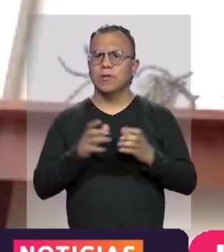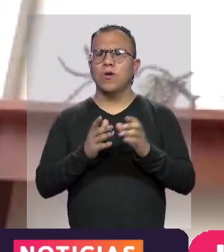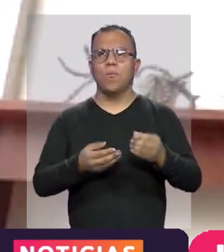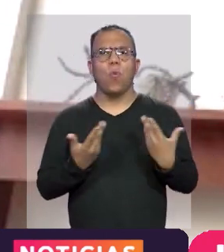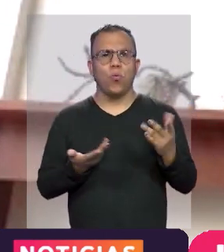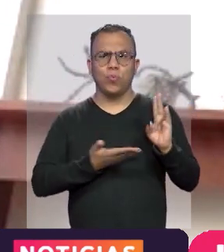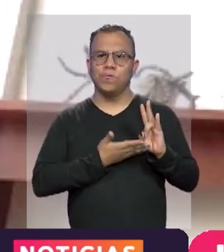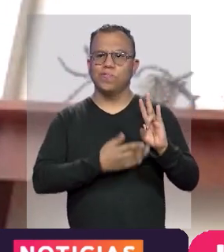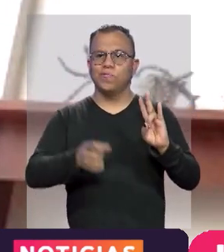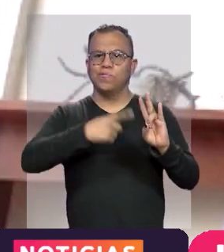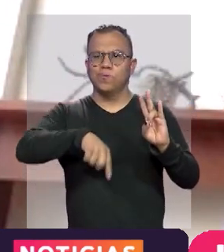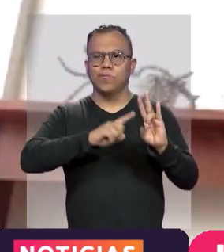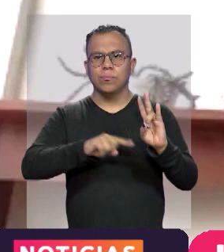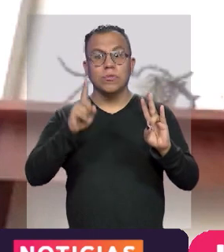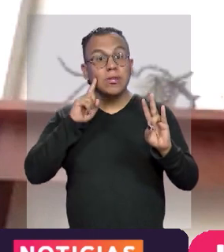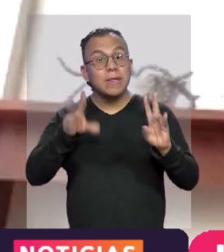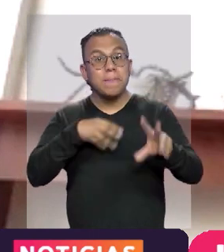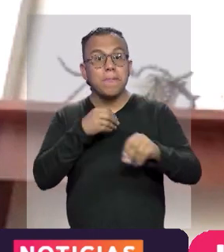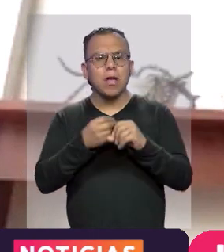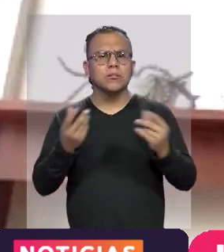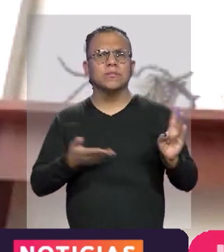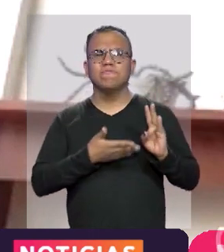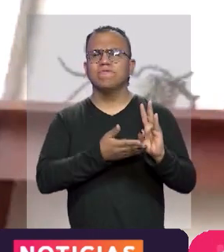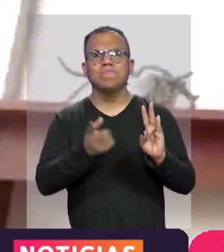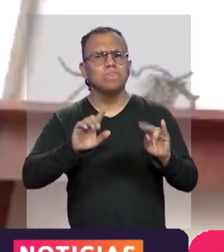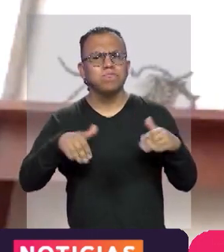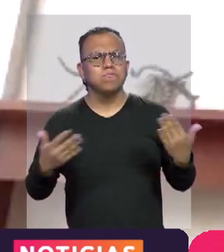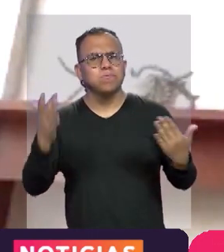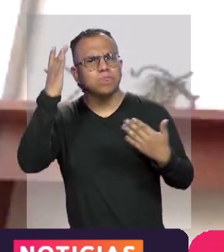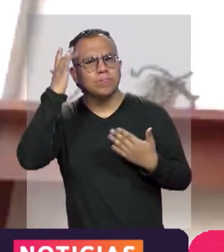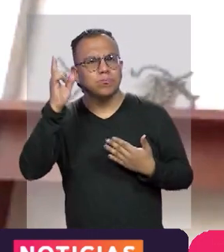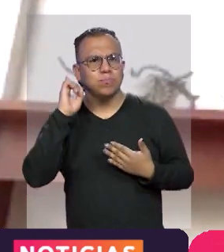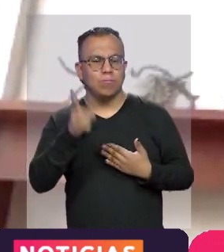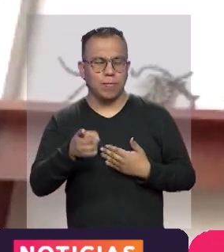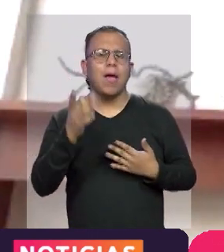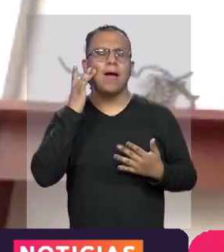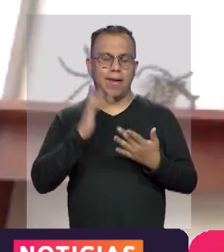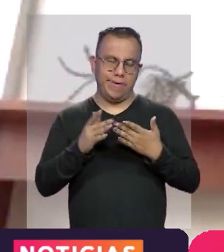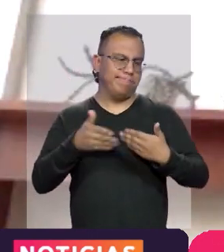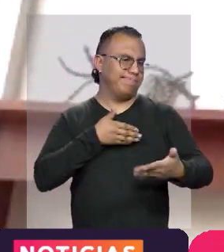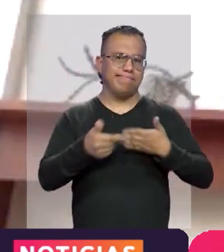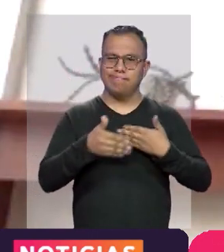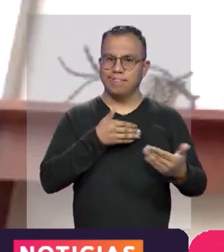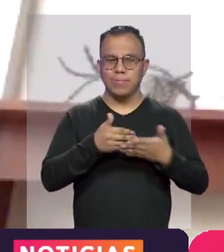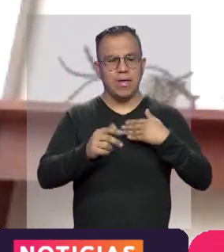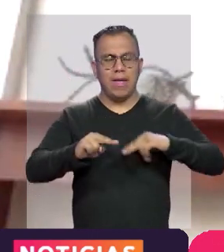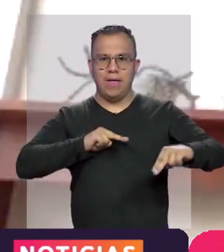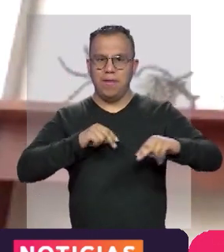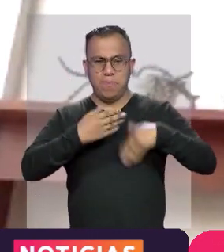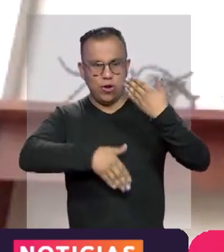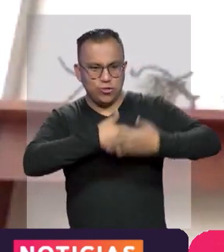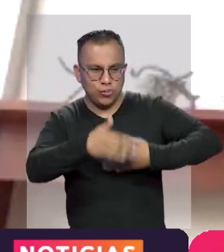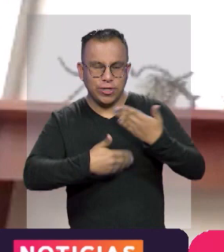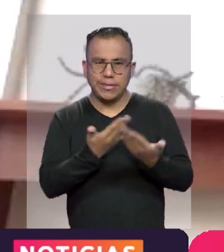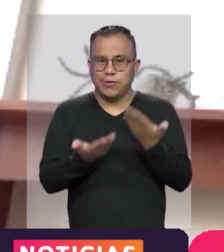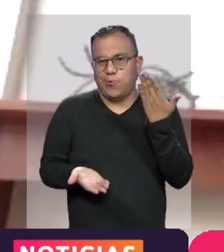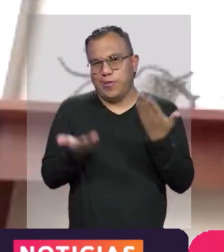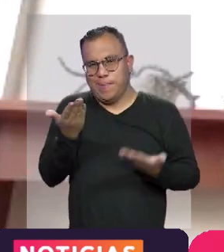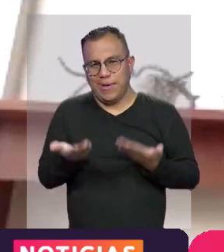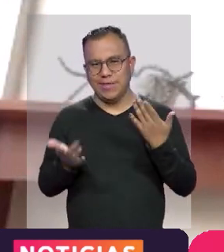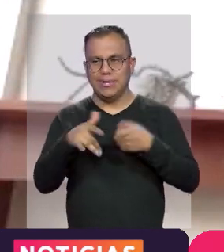modelo. Además, yo creo que también es un modelo porque es muy independiente su administración, o sea, depende de la